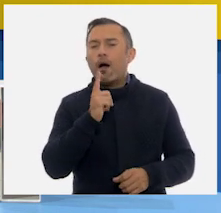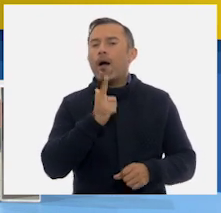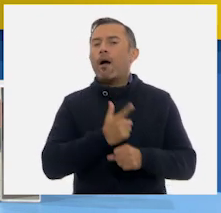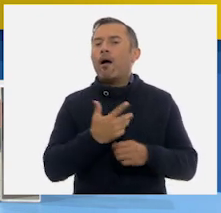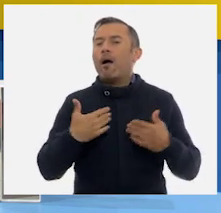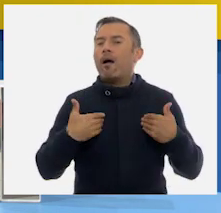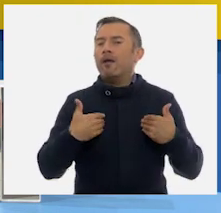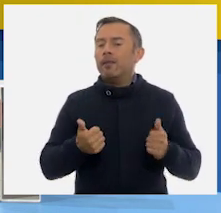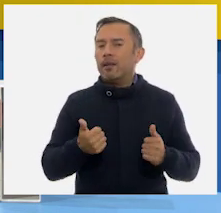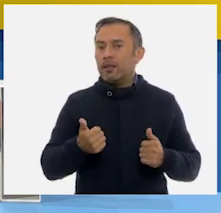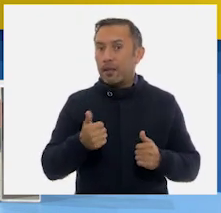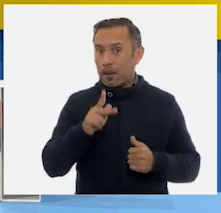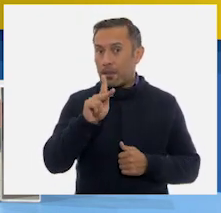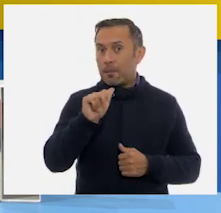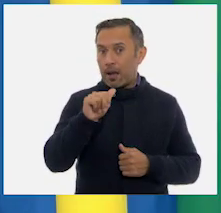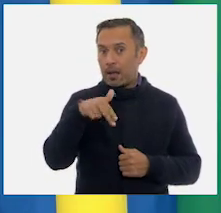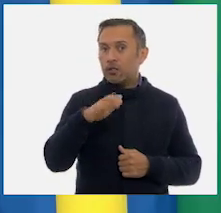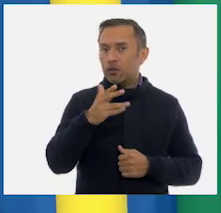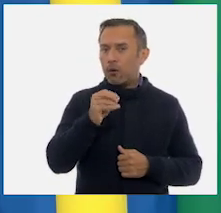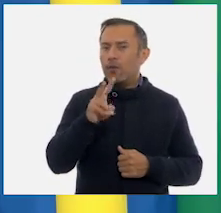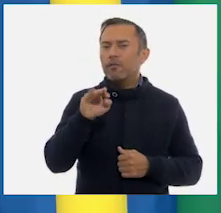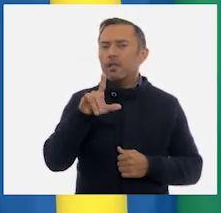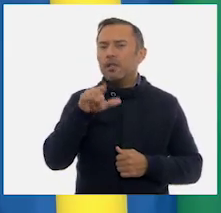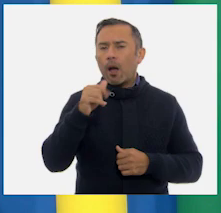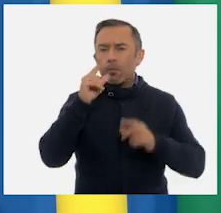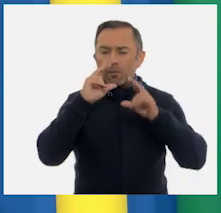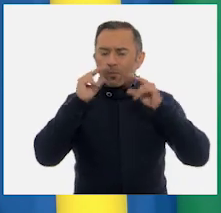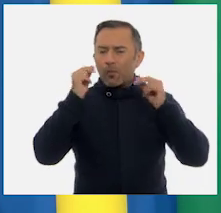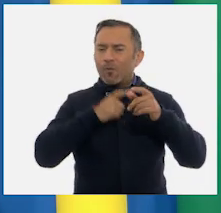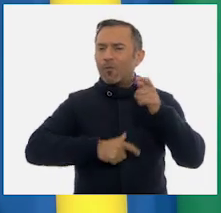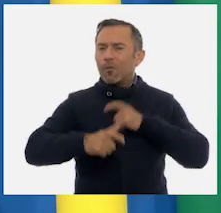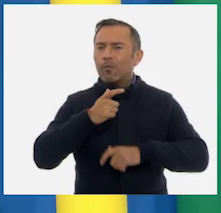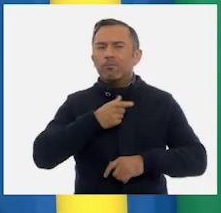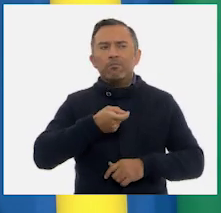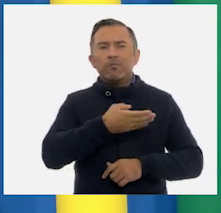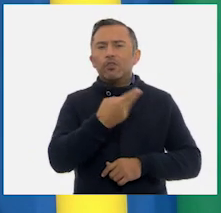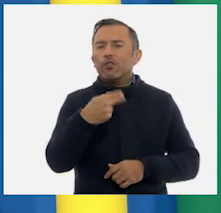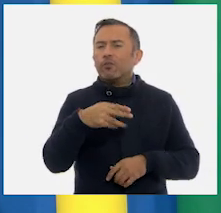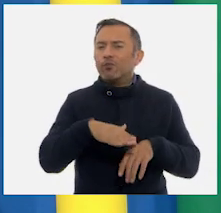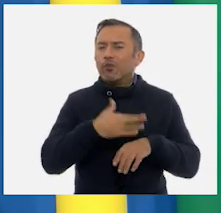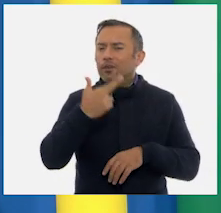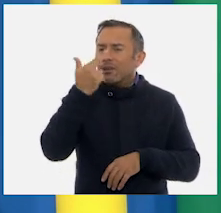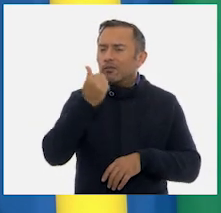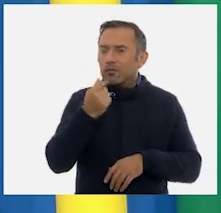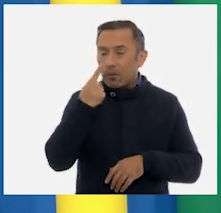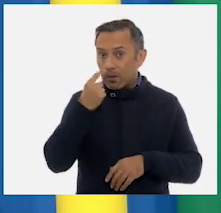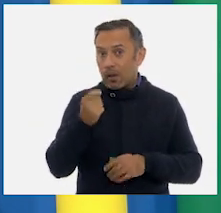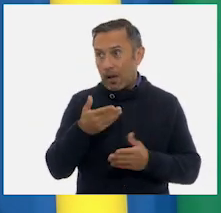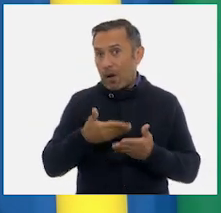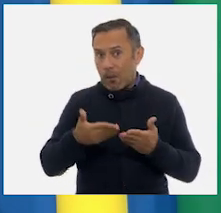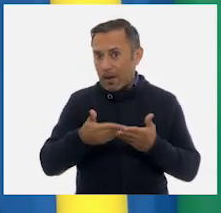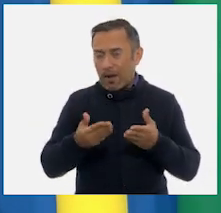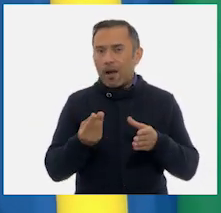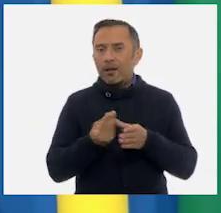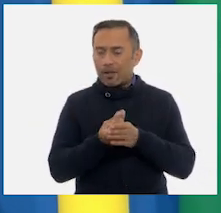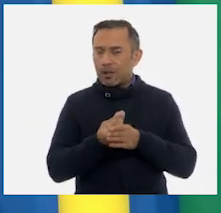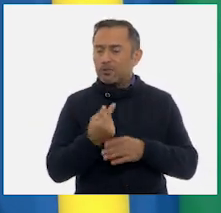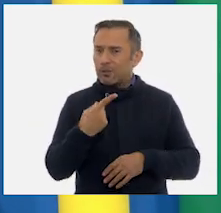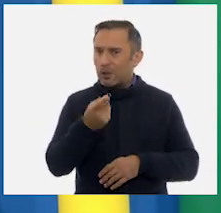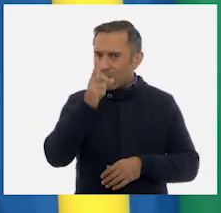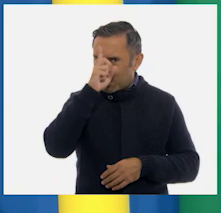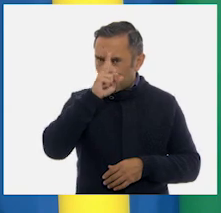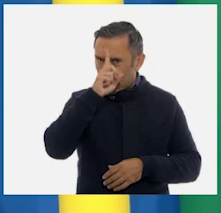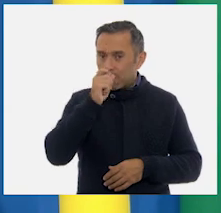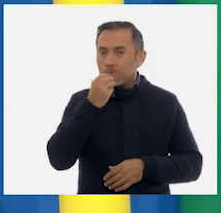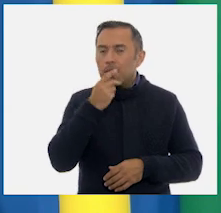Villa recibió ese nombre. Qué bueno que nos hagas, Gaby, esta clase de recomendaciones, porque me encanta